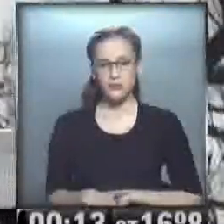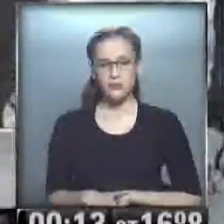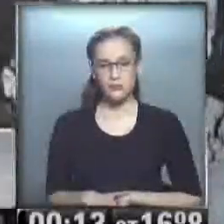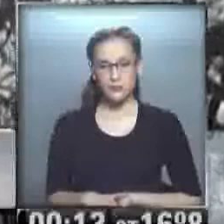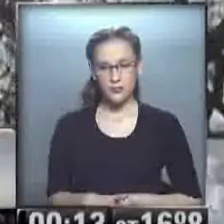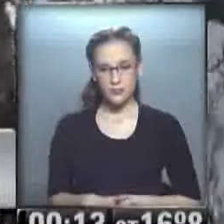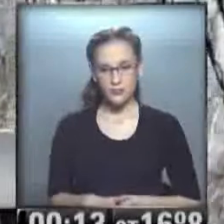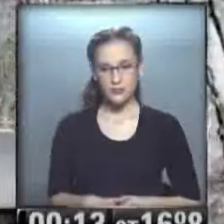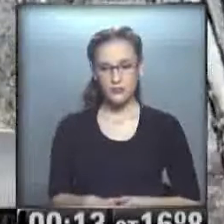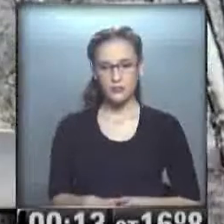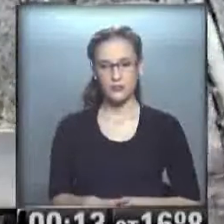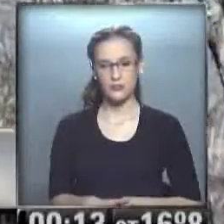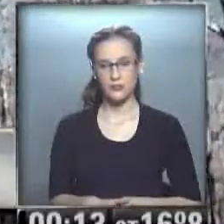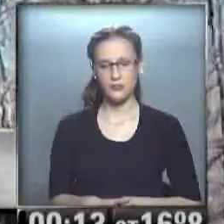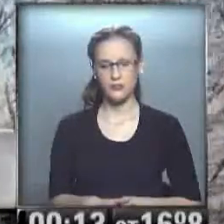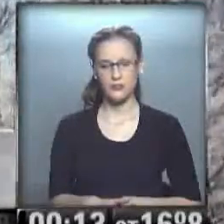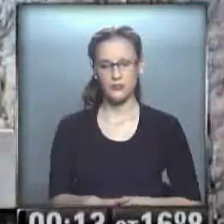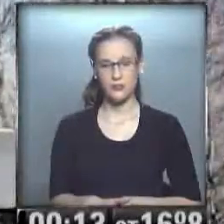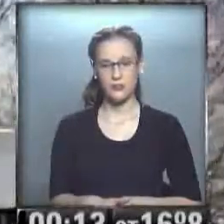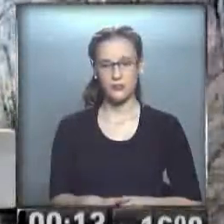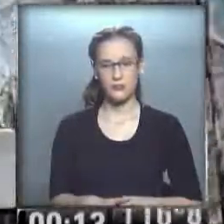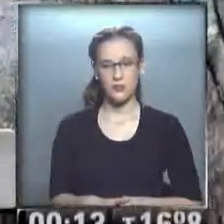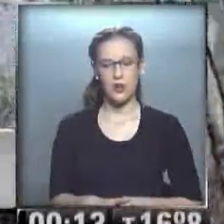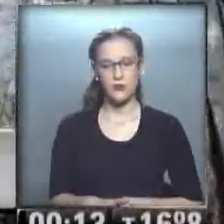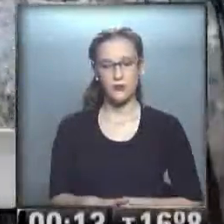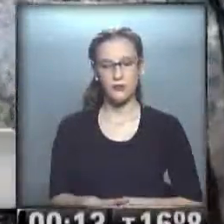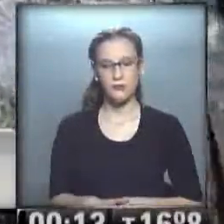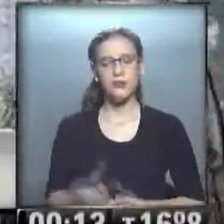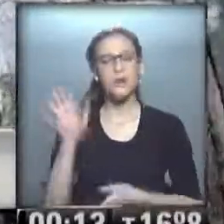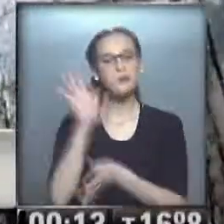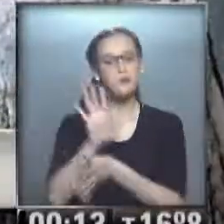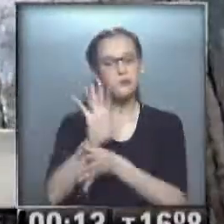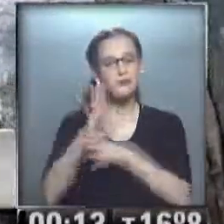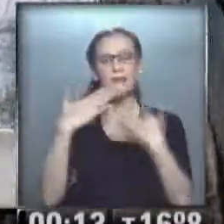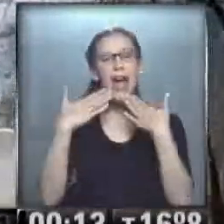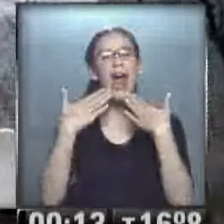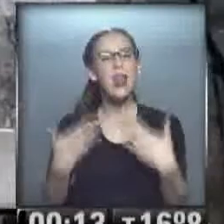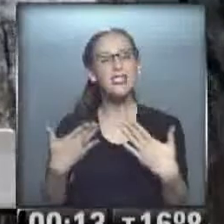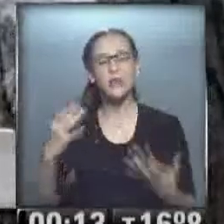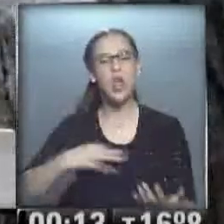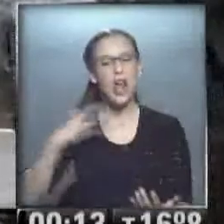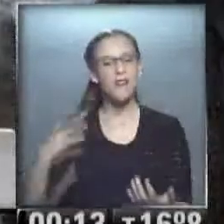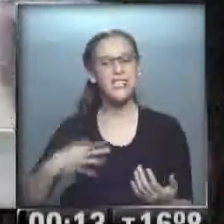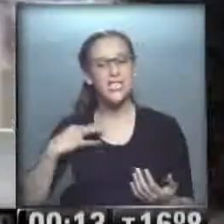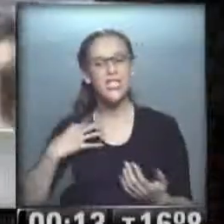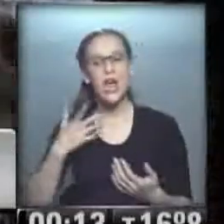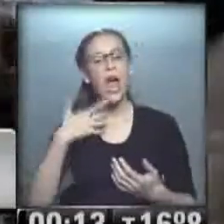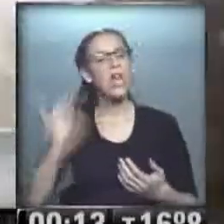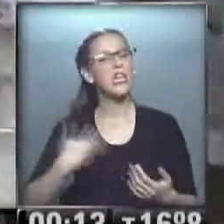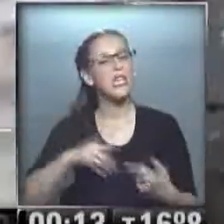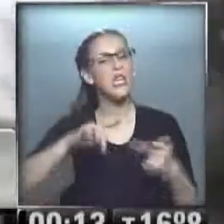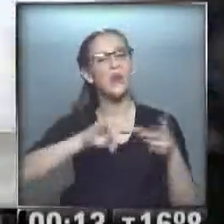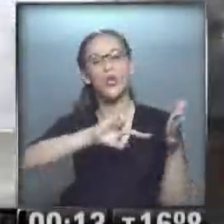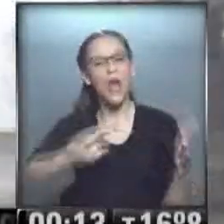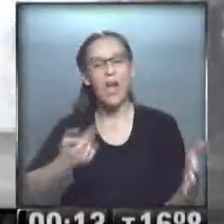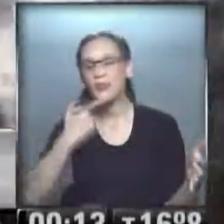Y de alguna manera es un agradecimiento que yo tengo a la vida, a la Argentina, a Buenos Aires,